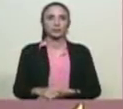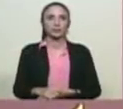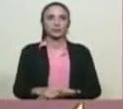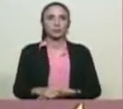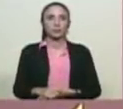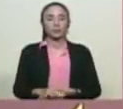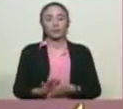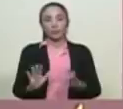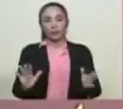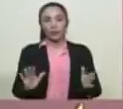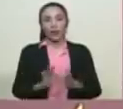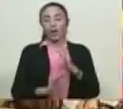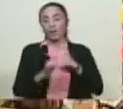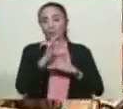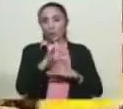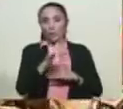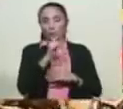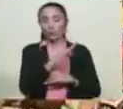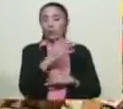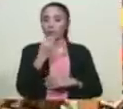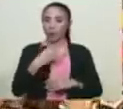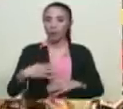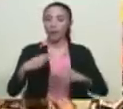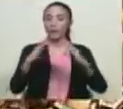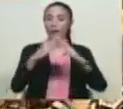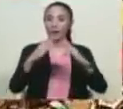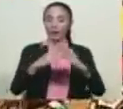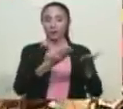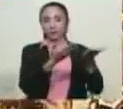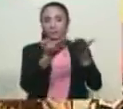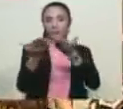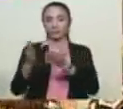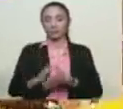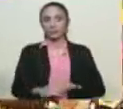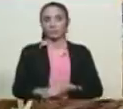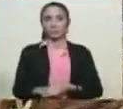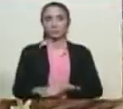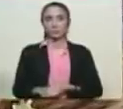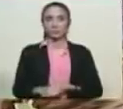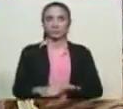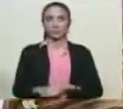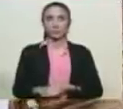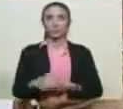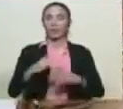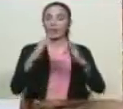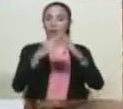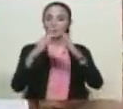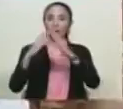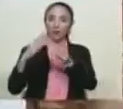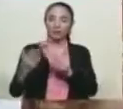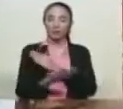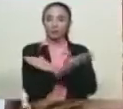Tengo buenas noticias sobre ese módulo aquí, traigo nuevas y buenas noticias para la vivienda,